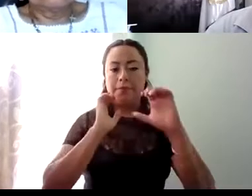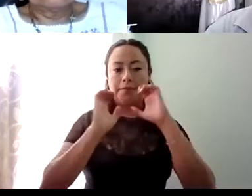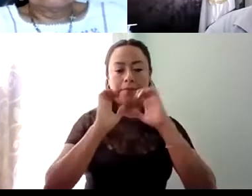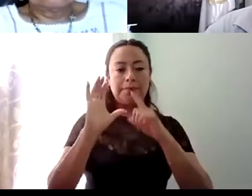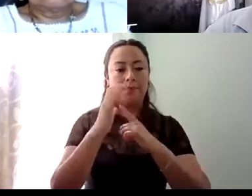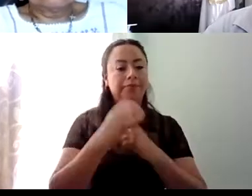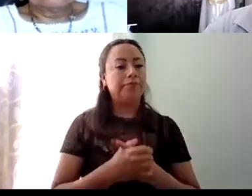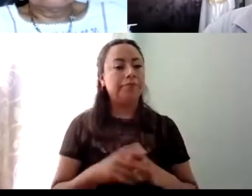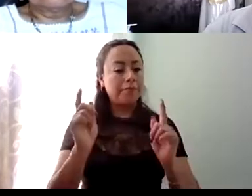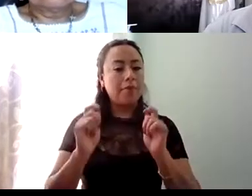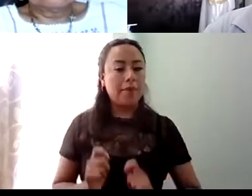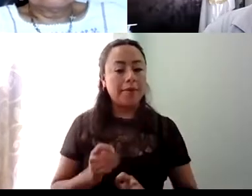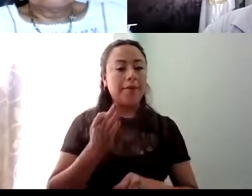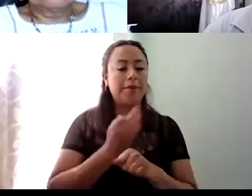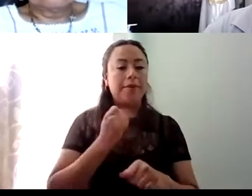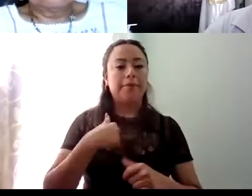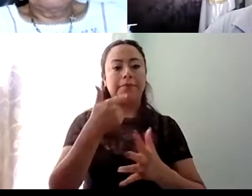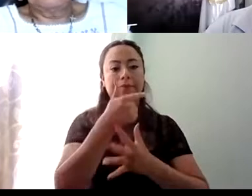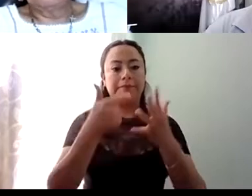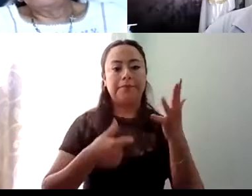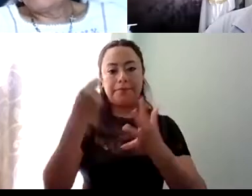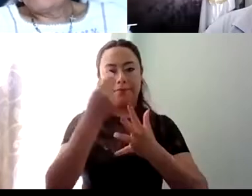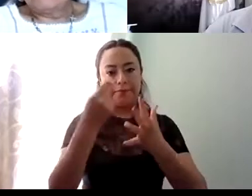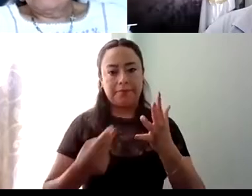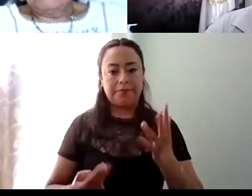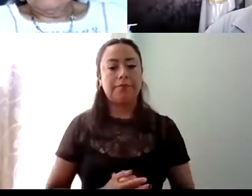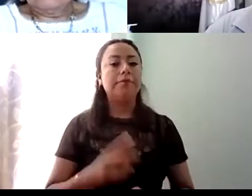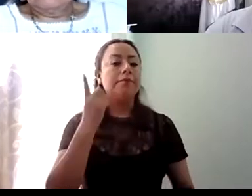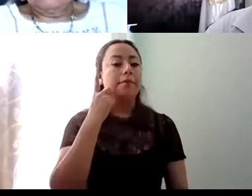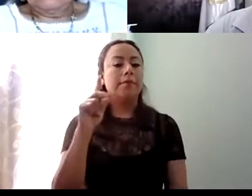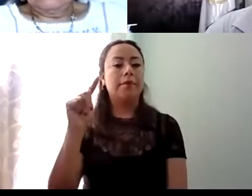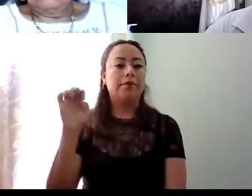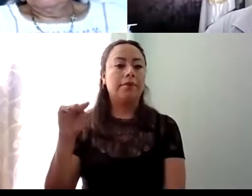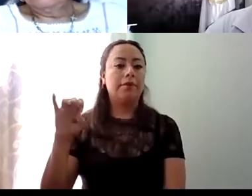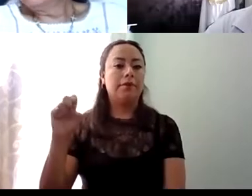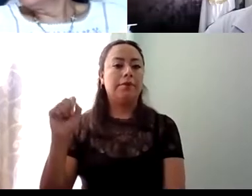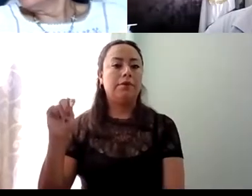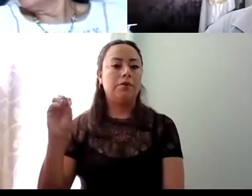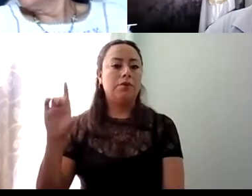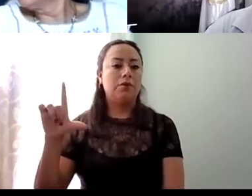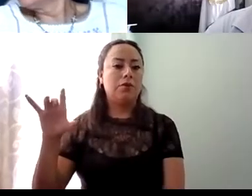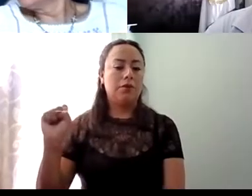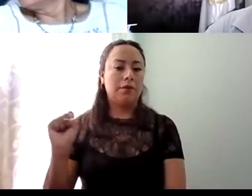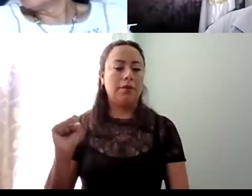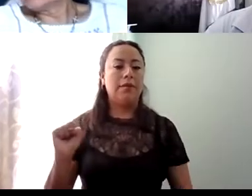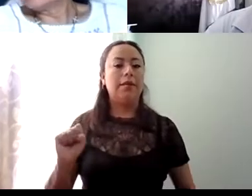voy a proceder a pasar lista de asistencia. Diputado Temístocles Villanueva Ramos. Temístocles Villanueva, presente.